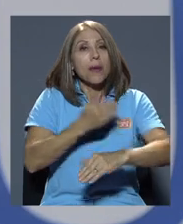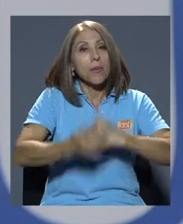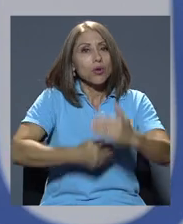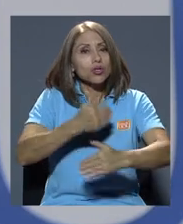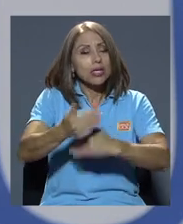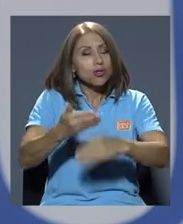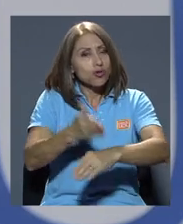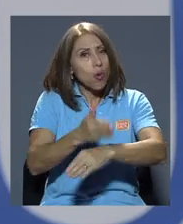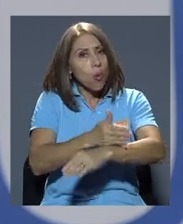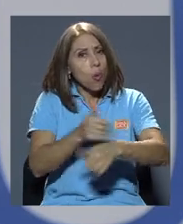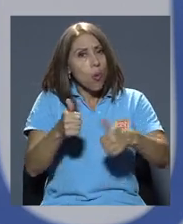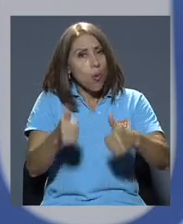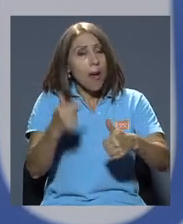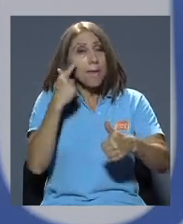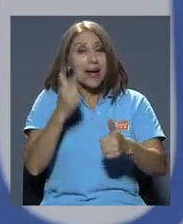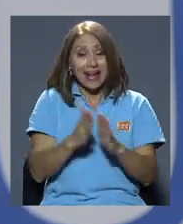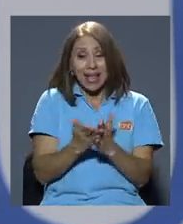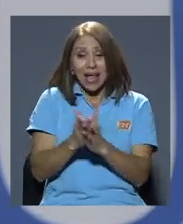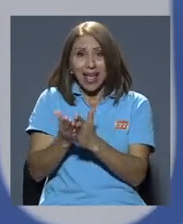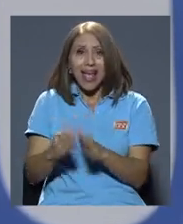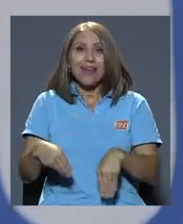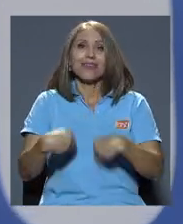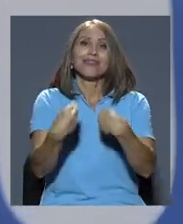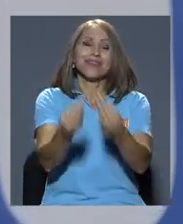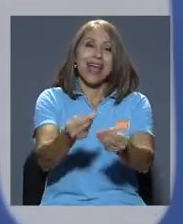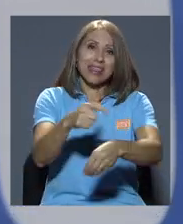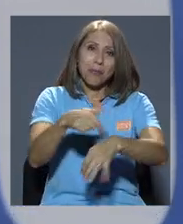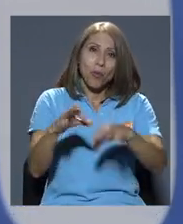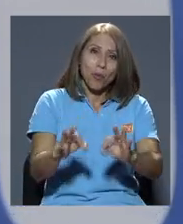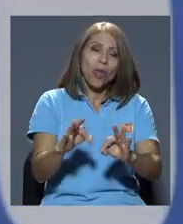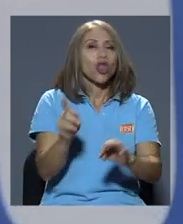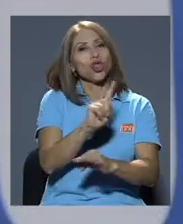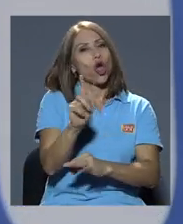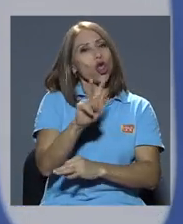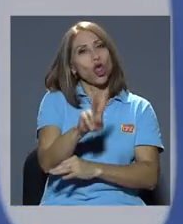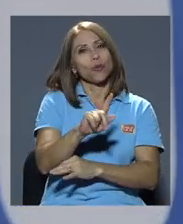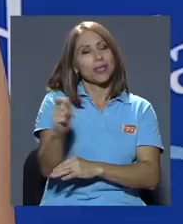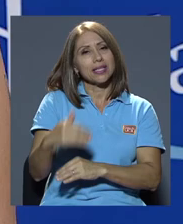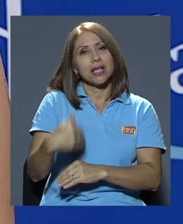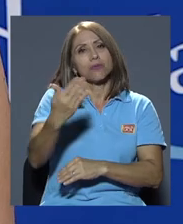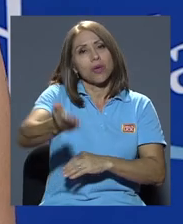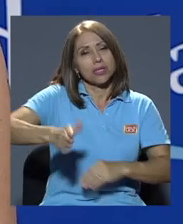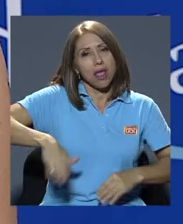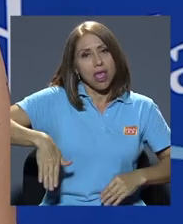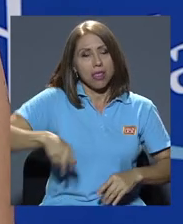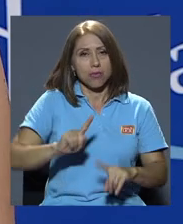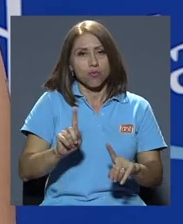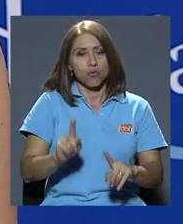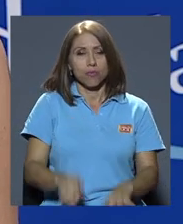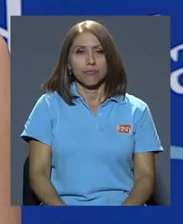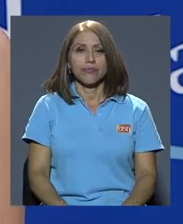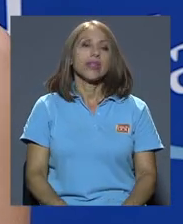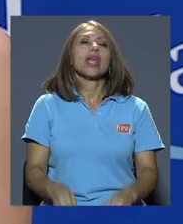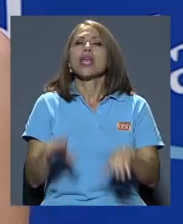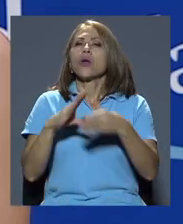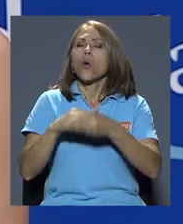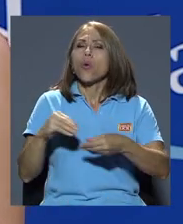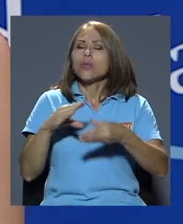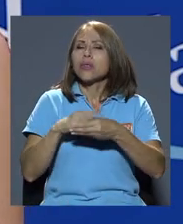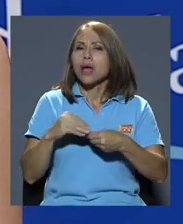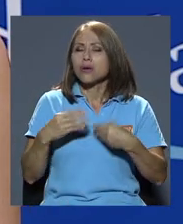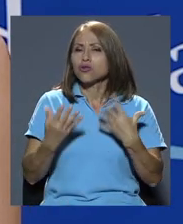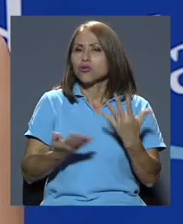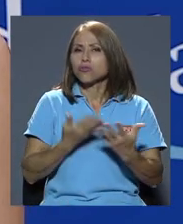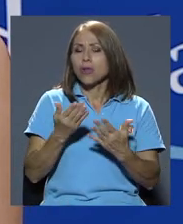que el paquete de implementos pueda llegar a tiempo y no pueda llegar todos tres meses después como estamos teniendo y contarnos un poco tal vez el impacto que